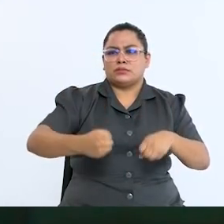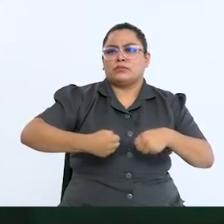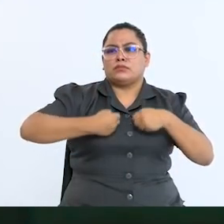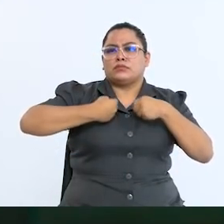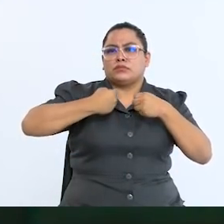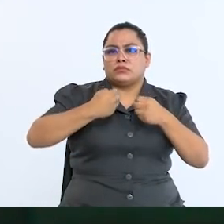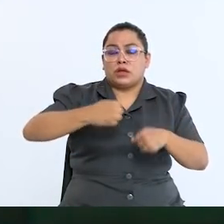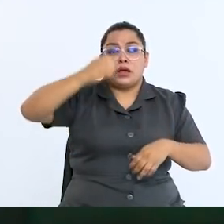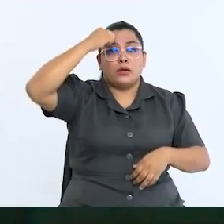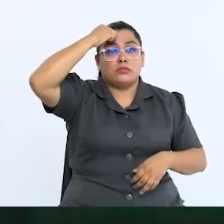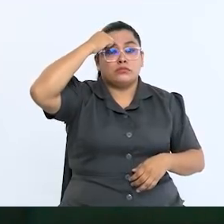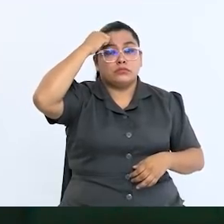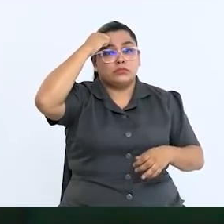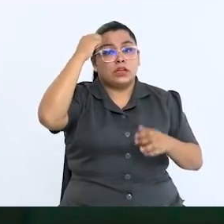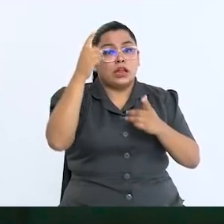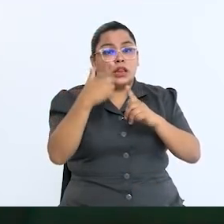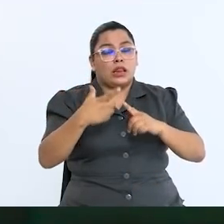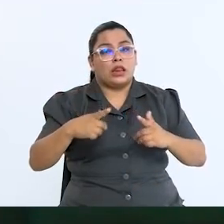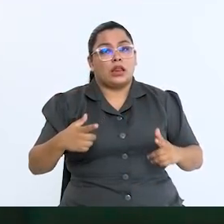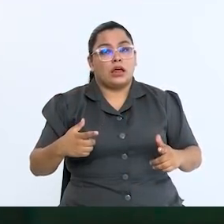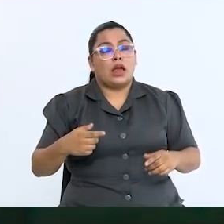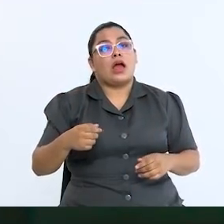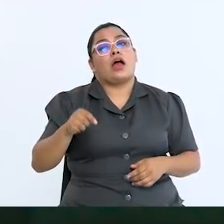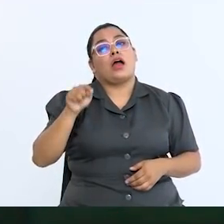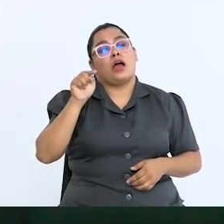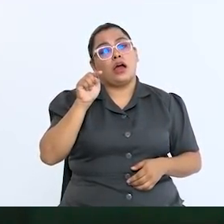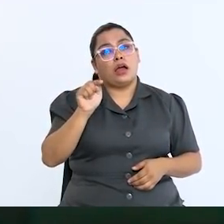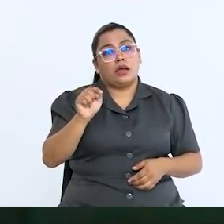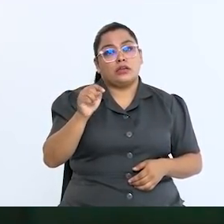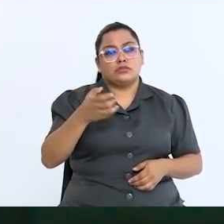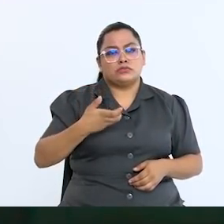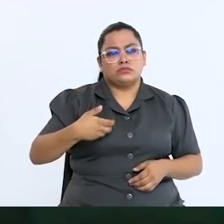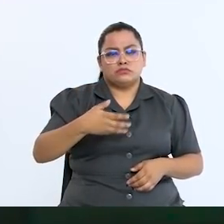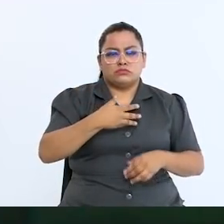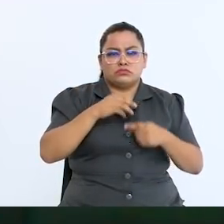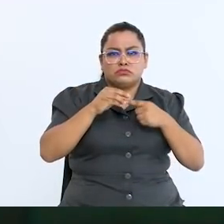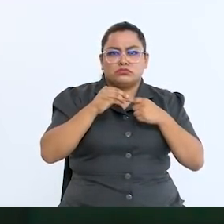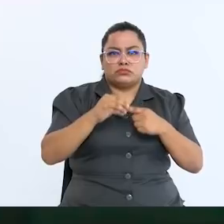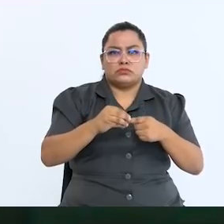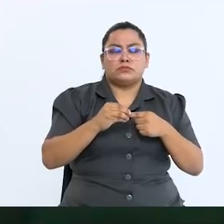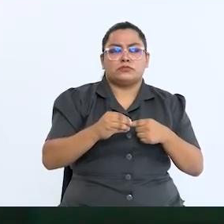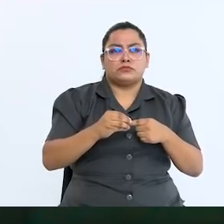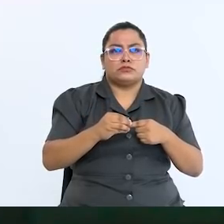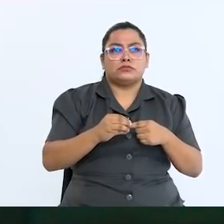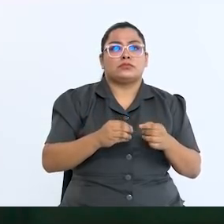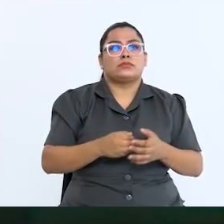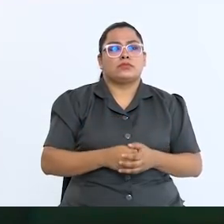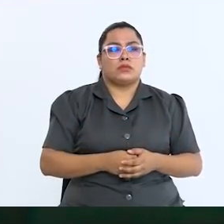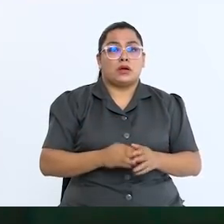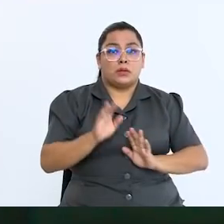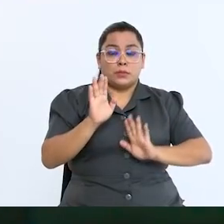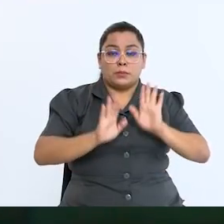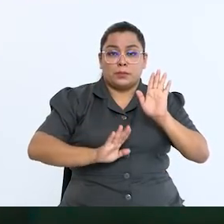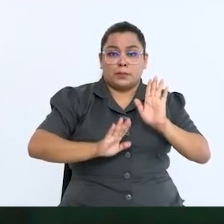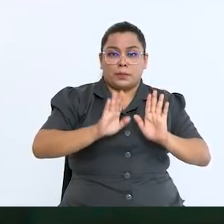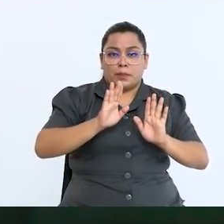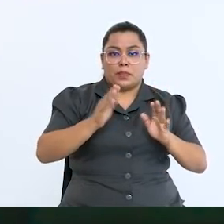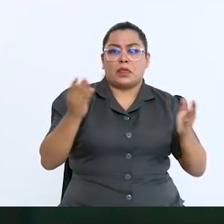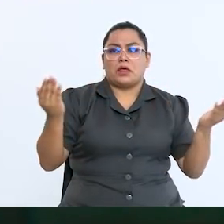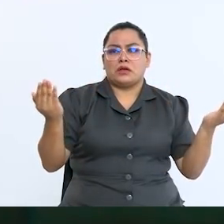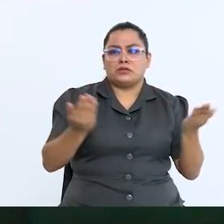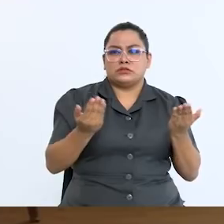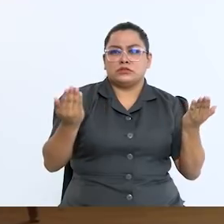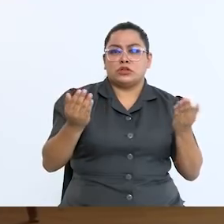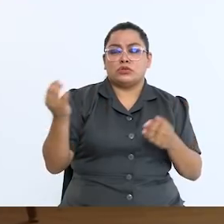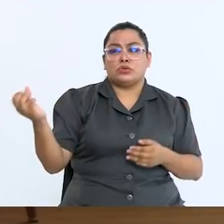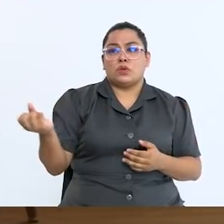para el fortalecimiento de los aprendizajes de la lengua. Y para ello tenemos nuestra especialista Alondra Humansor, quien ha participado de